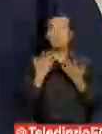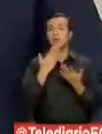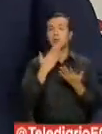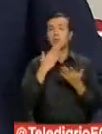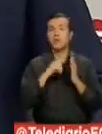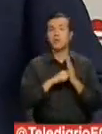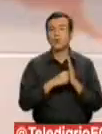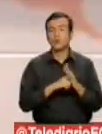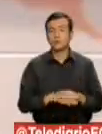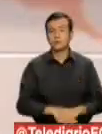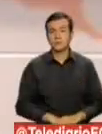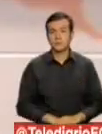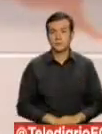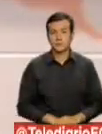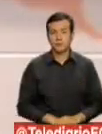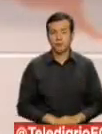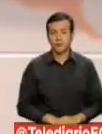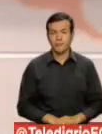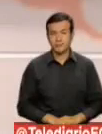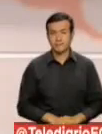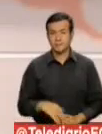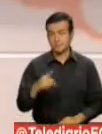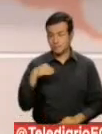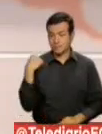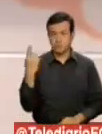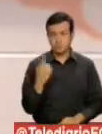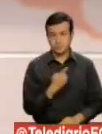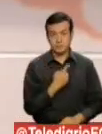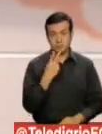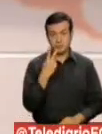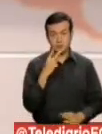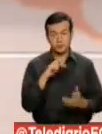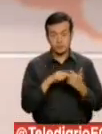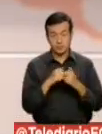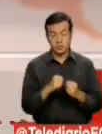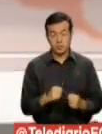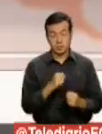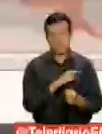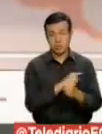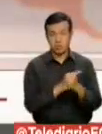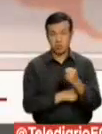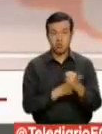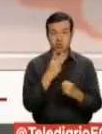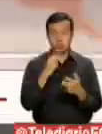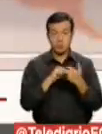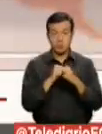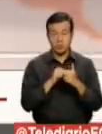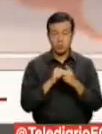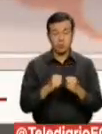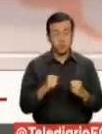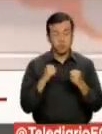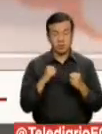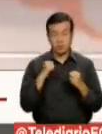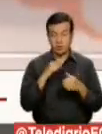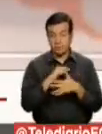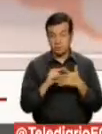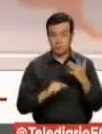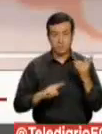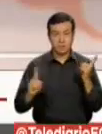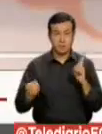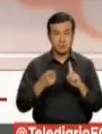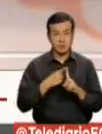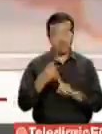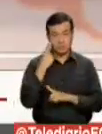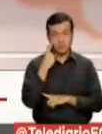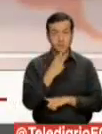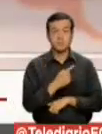la Contraloría? Para nosotros realmente hay dos problemas graves. ¿Por qué graves? Primero, se trata solamente